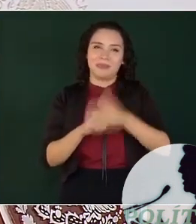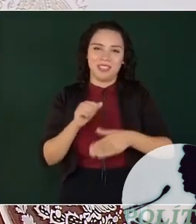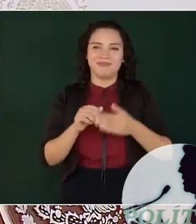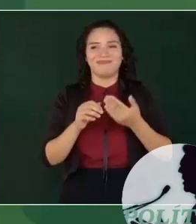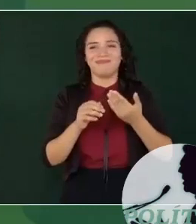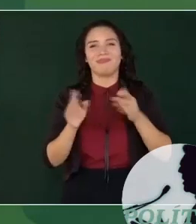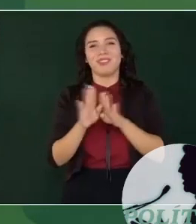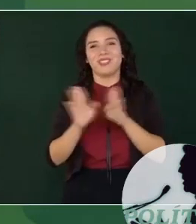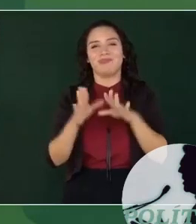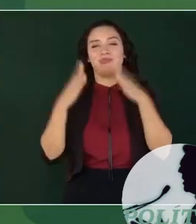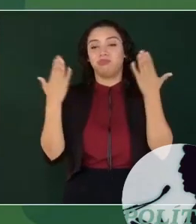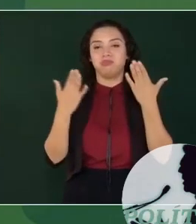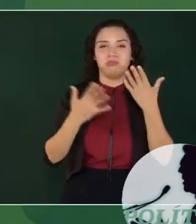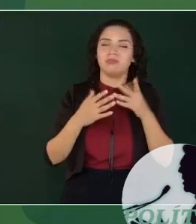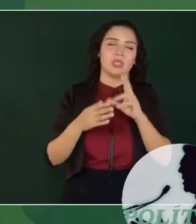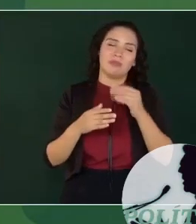nosotros